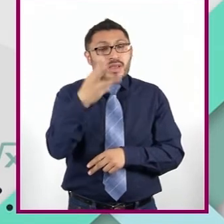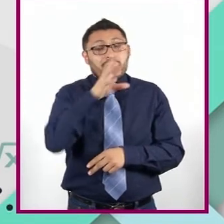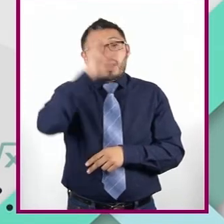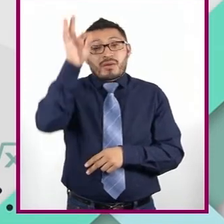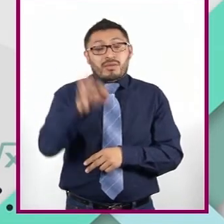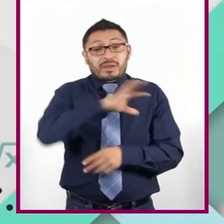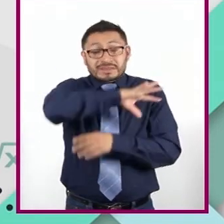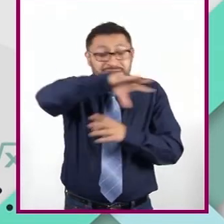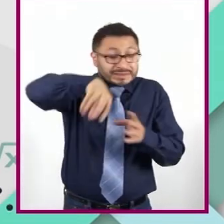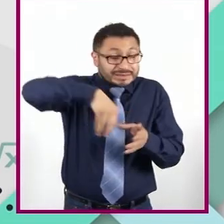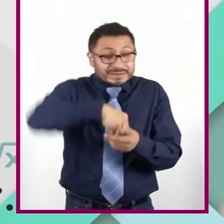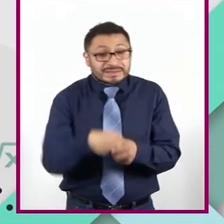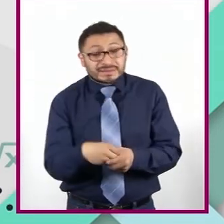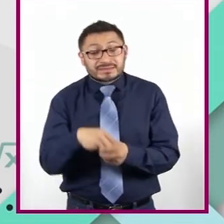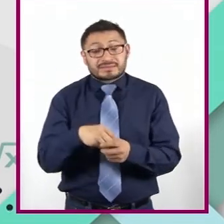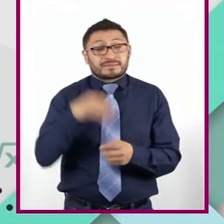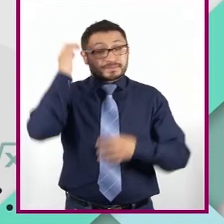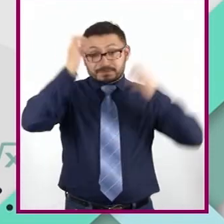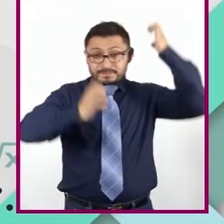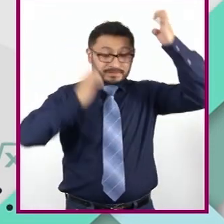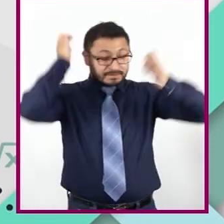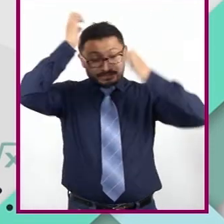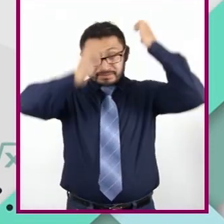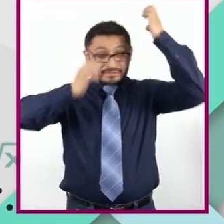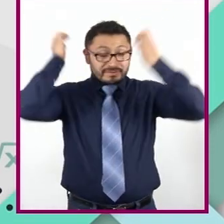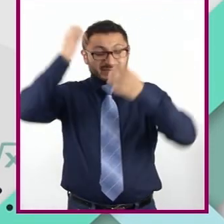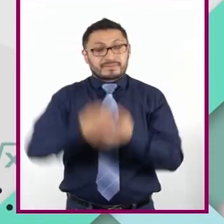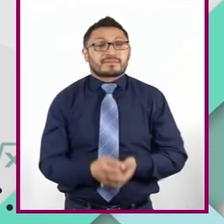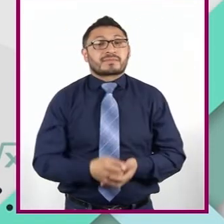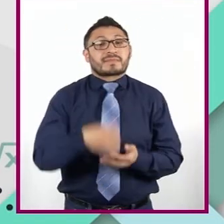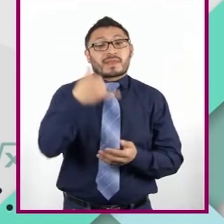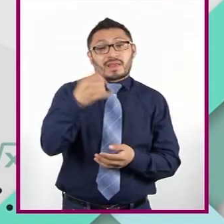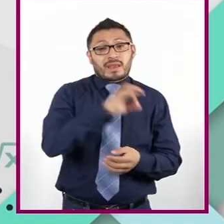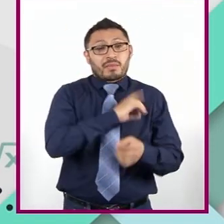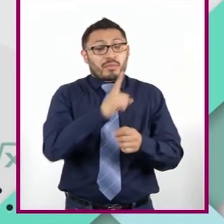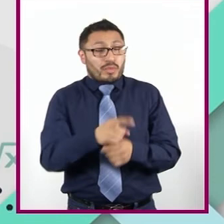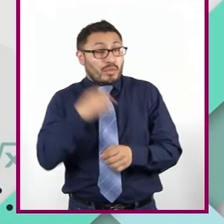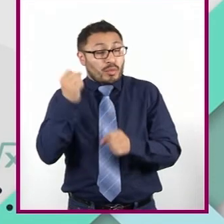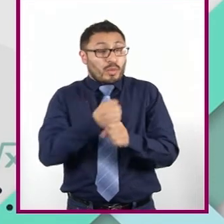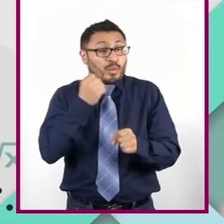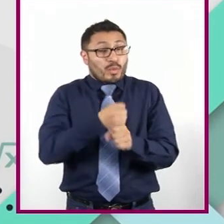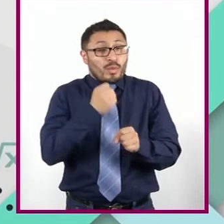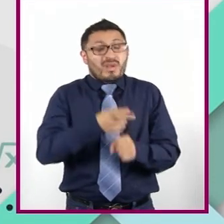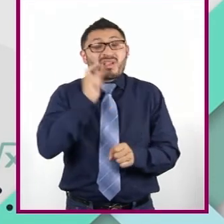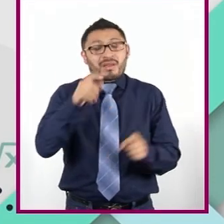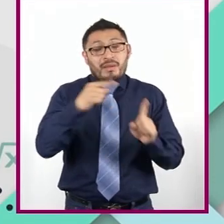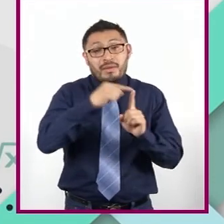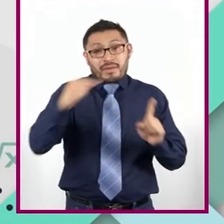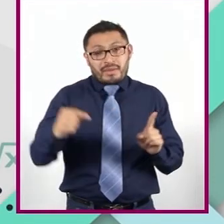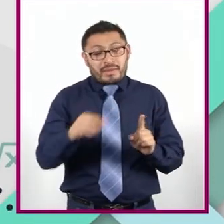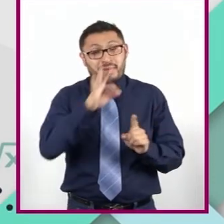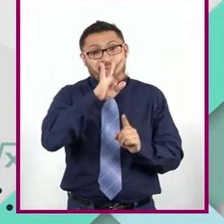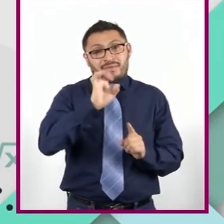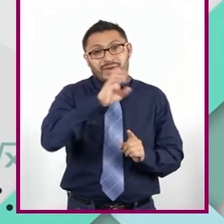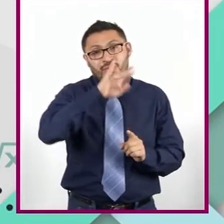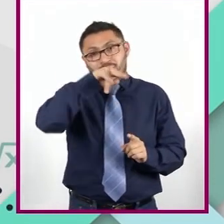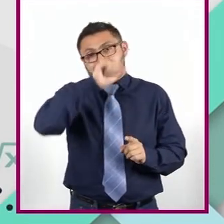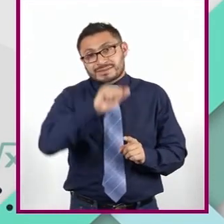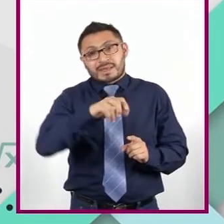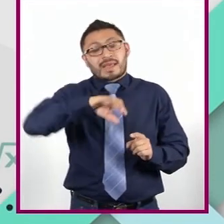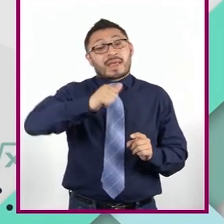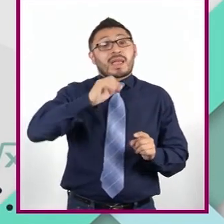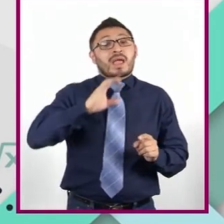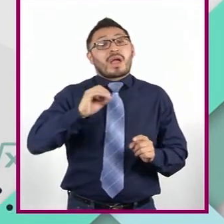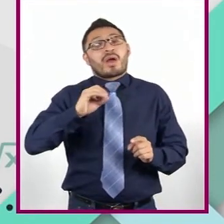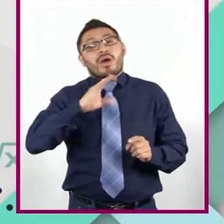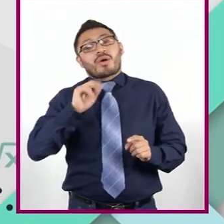8.33% del total de los eventos. Y para la probabilidad frecuencial, dividimos la frecuencia de su ocurrencia